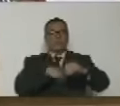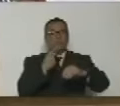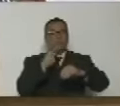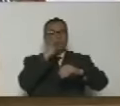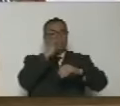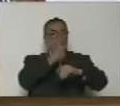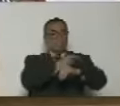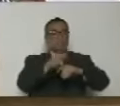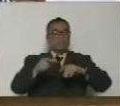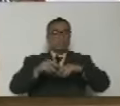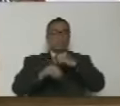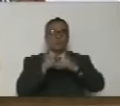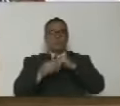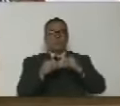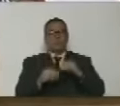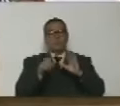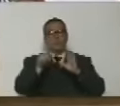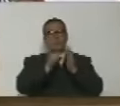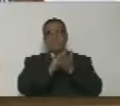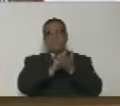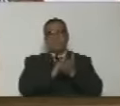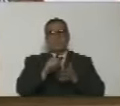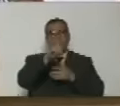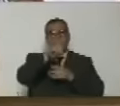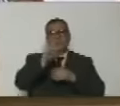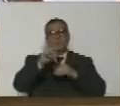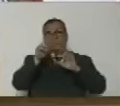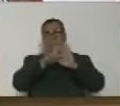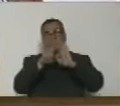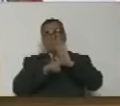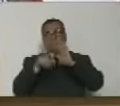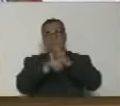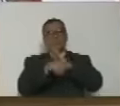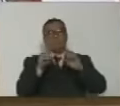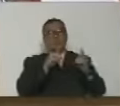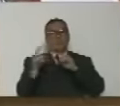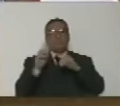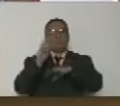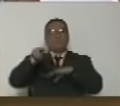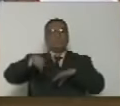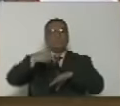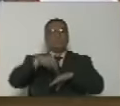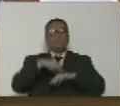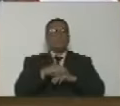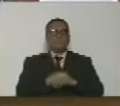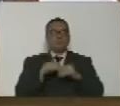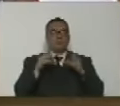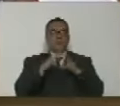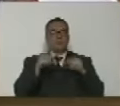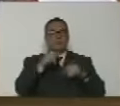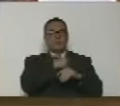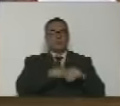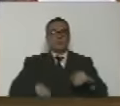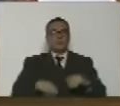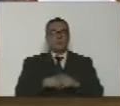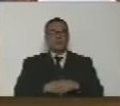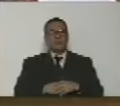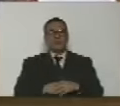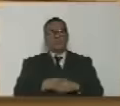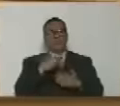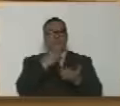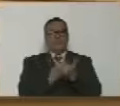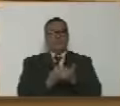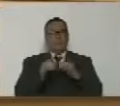Popular, de conformidad con lo establecido en el artículo 106 del Reglamento Interior y debates de la Asamblea Nacional. Es todo, ciudadano presidente.